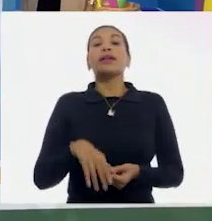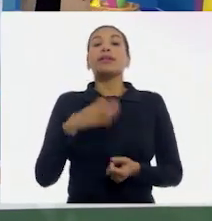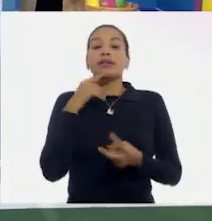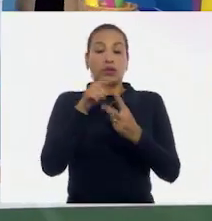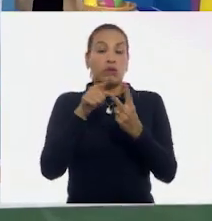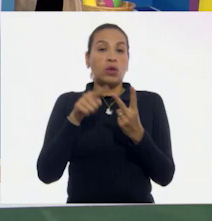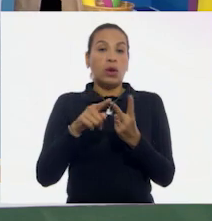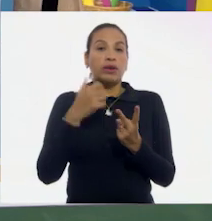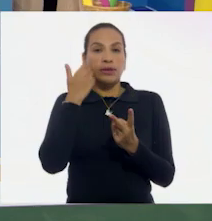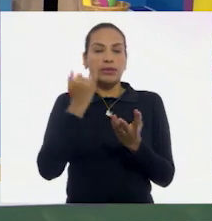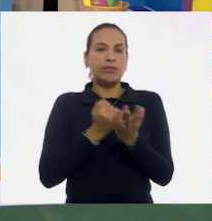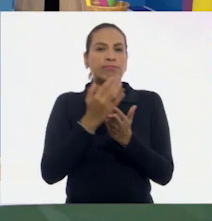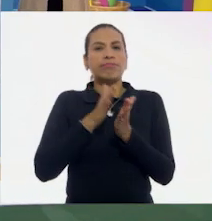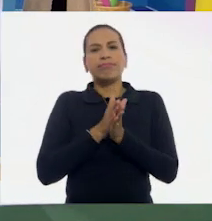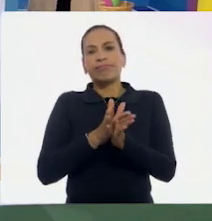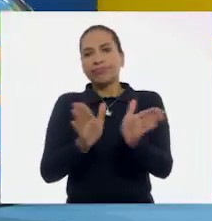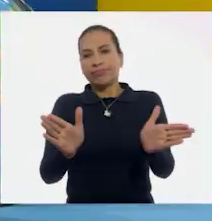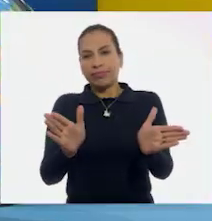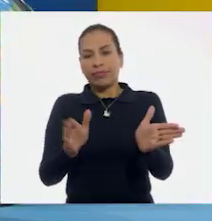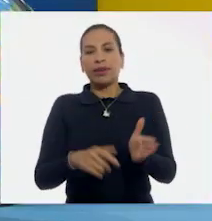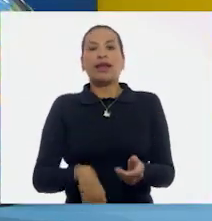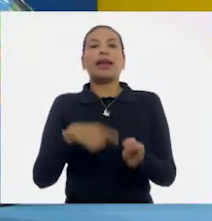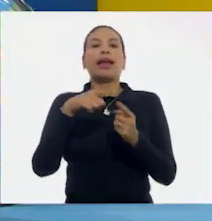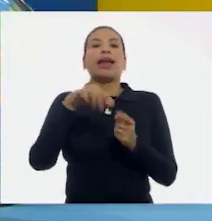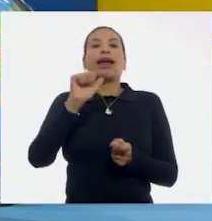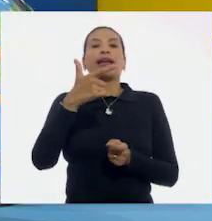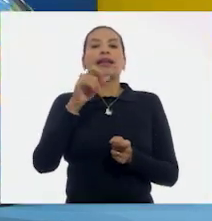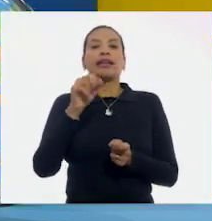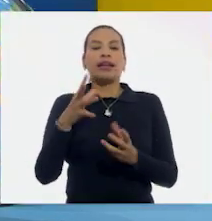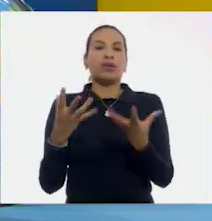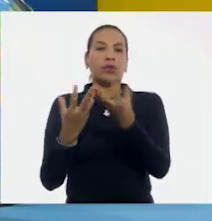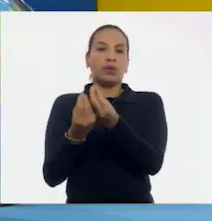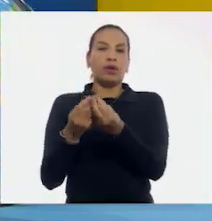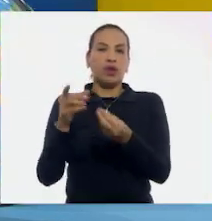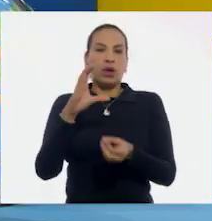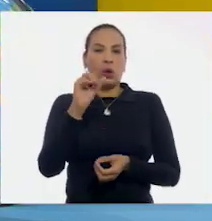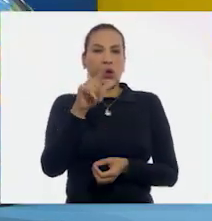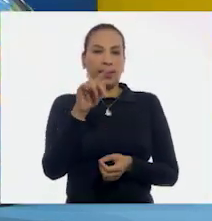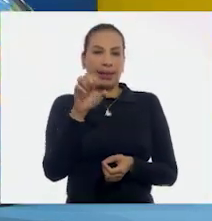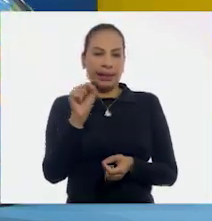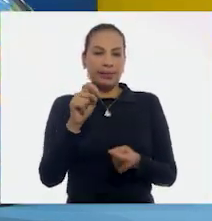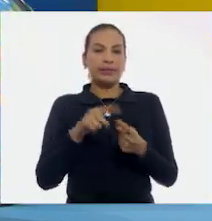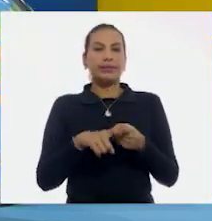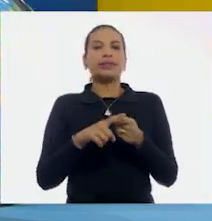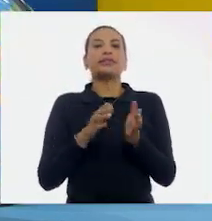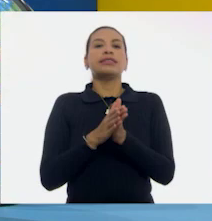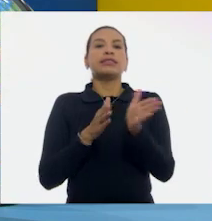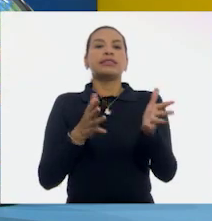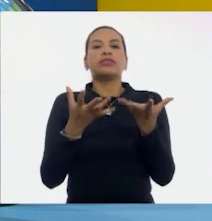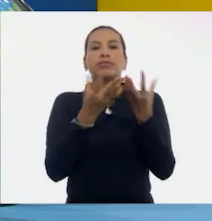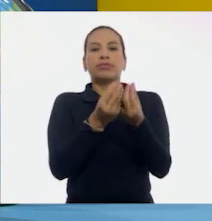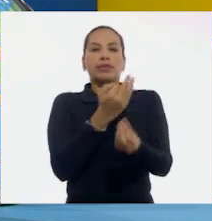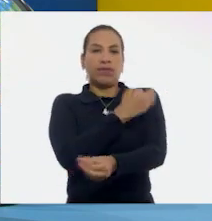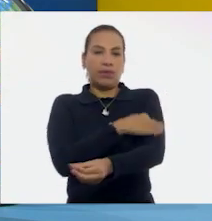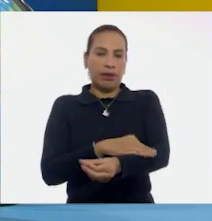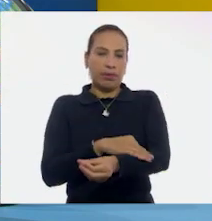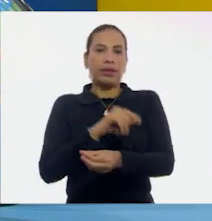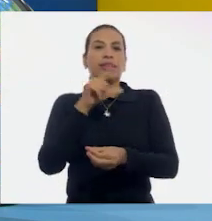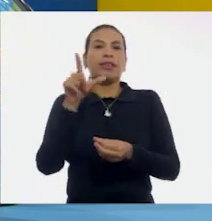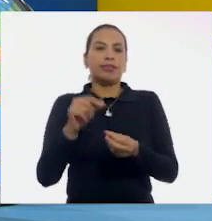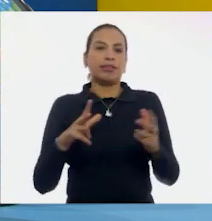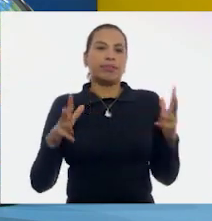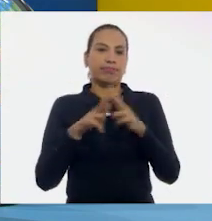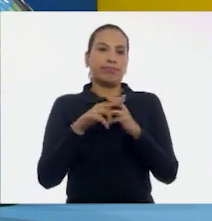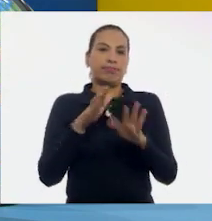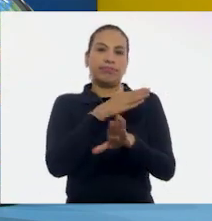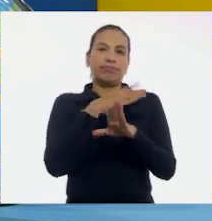Ambos decidieron tomar distintos rumbos. Aguilar se unió a las filas de Cortés, mientras que Guerrero se quedó con su familia y después pelearía